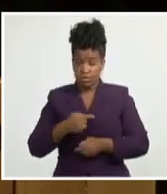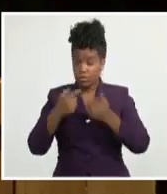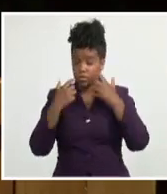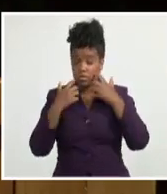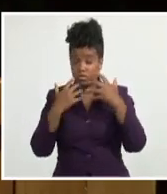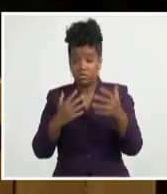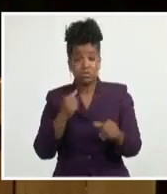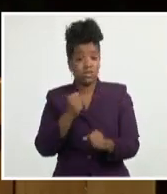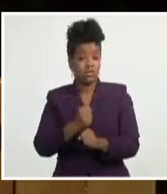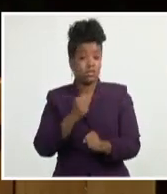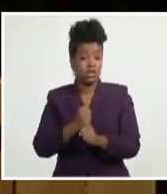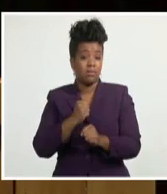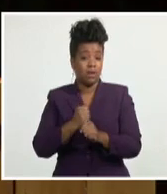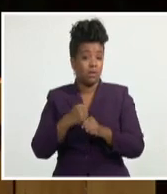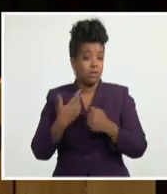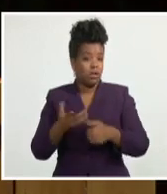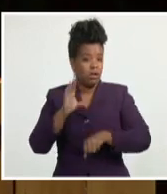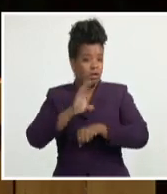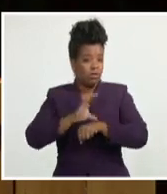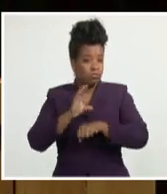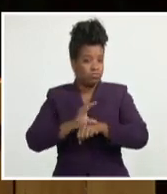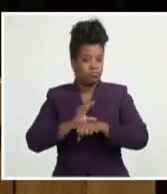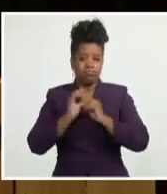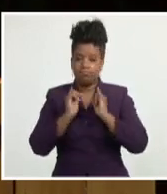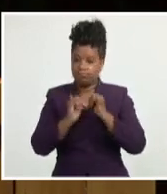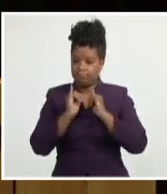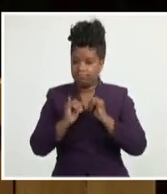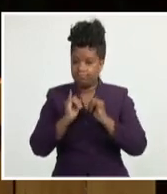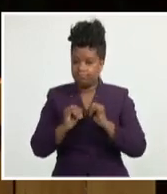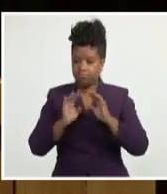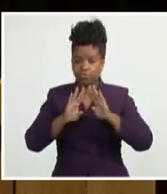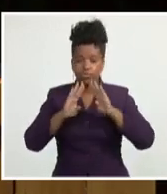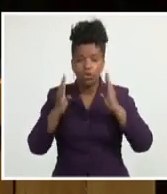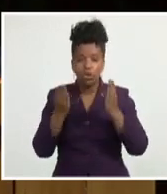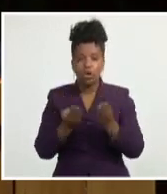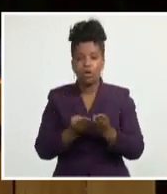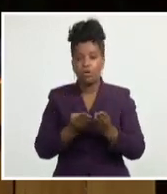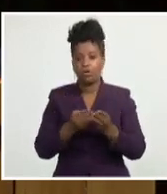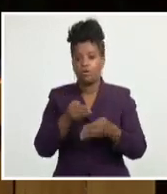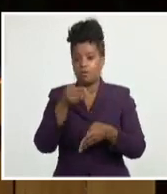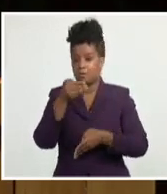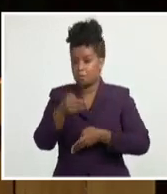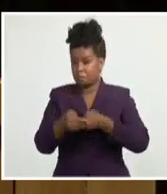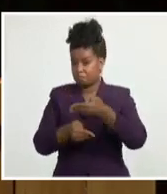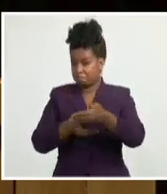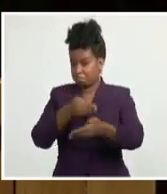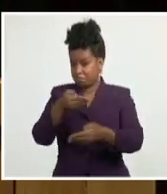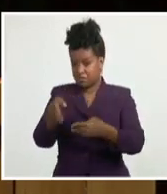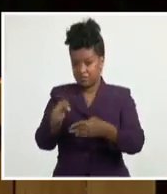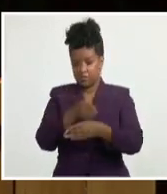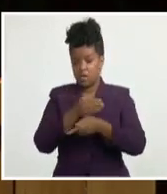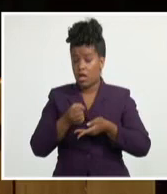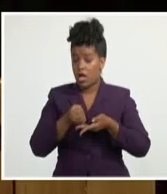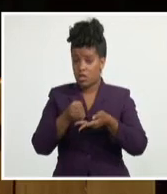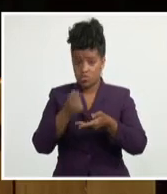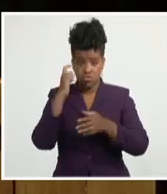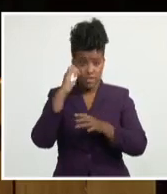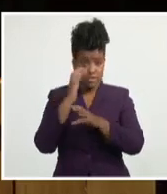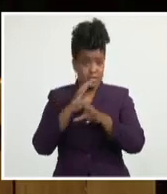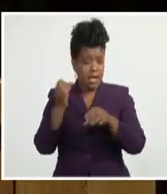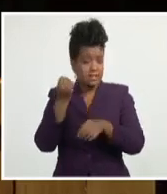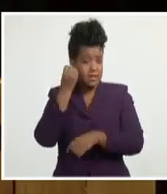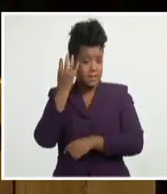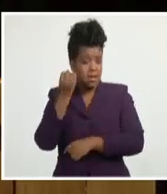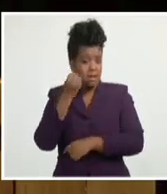labor la informatización de todos los procesos al interior de la organización, el apoyo en la ciencia y la innovación para